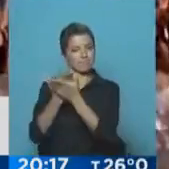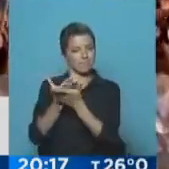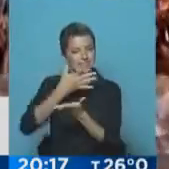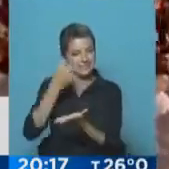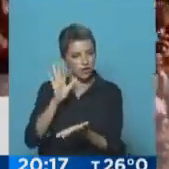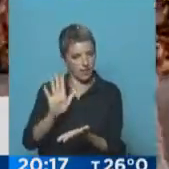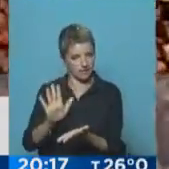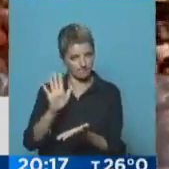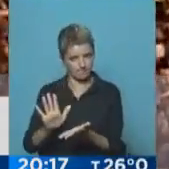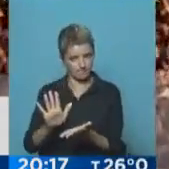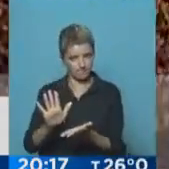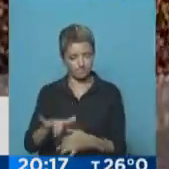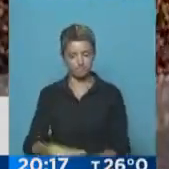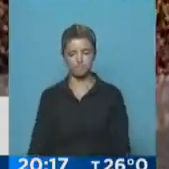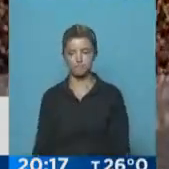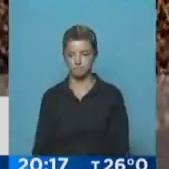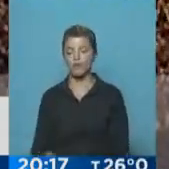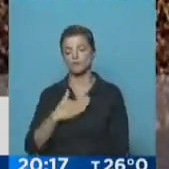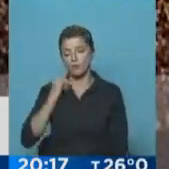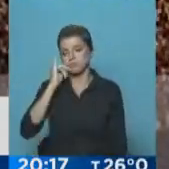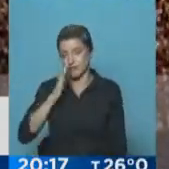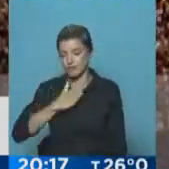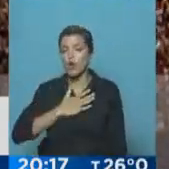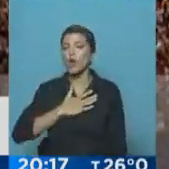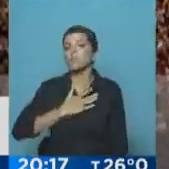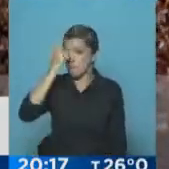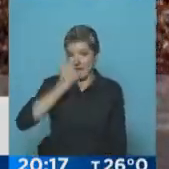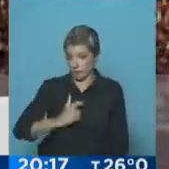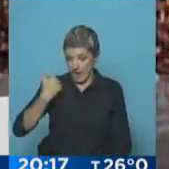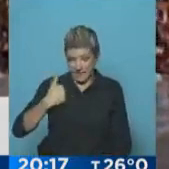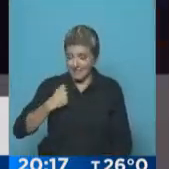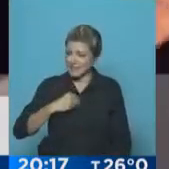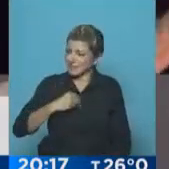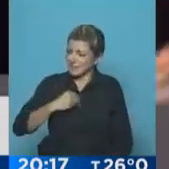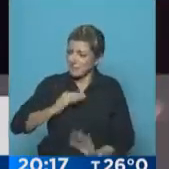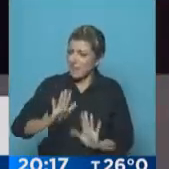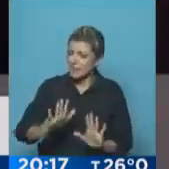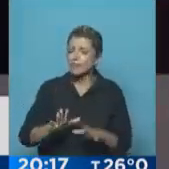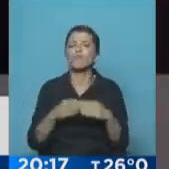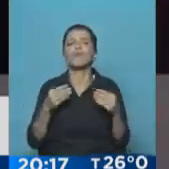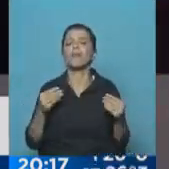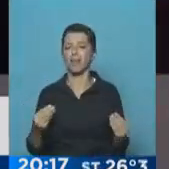confieso que me dolió como argentina, no lo nos merecíamos nadie,